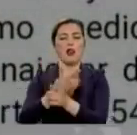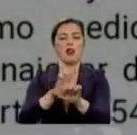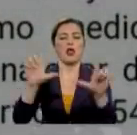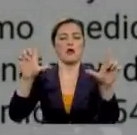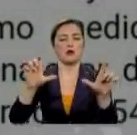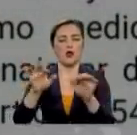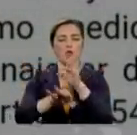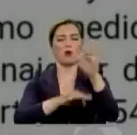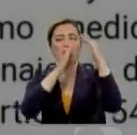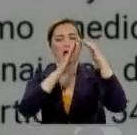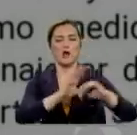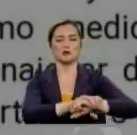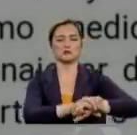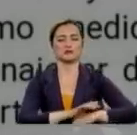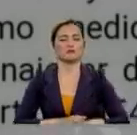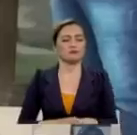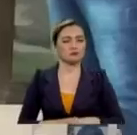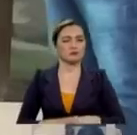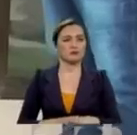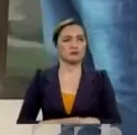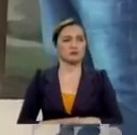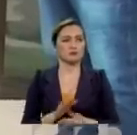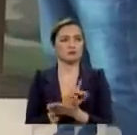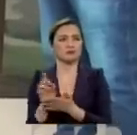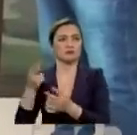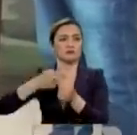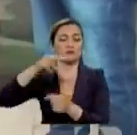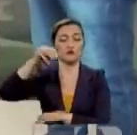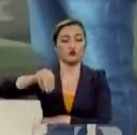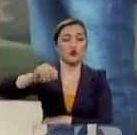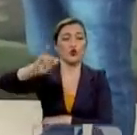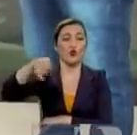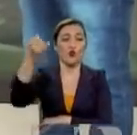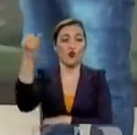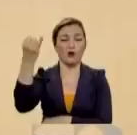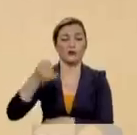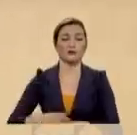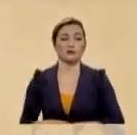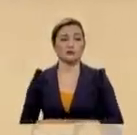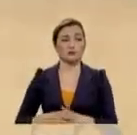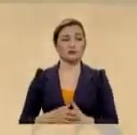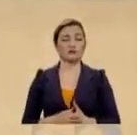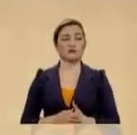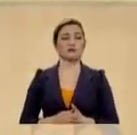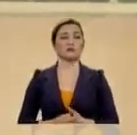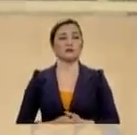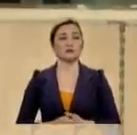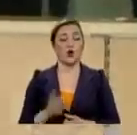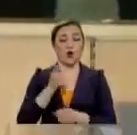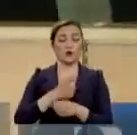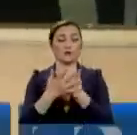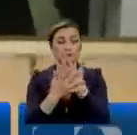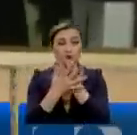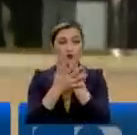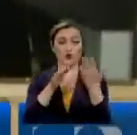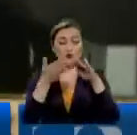medidas sustitutivas, medidas que sí las cumplía como presentarse los martes y jueves ante las autoridades. Una vez que le dictaron prisión